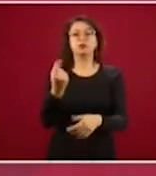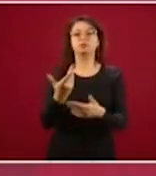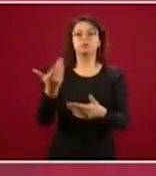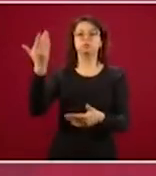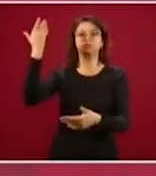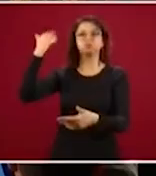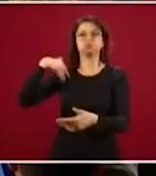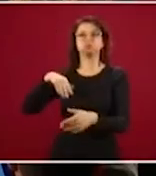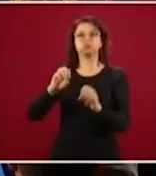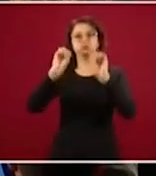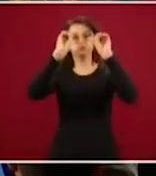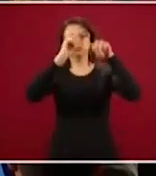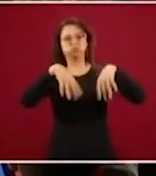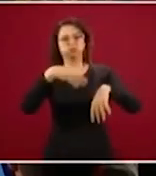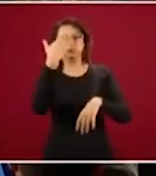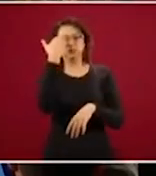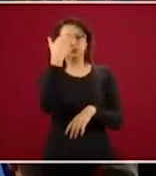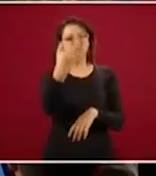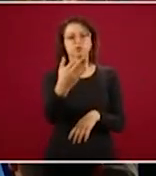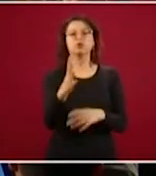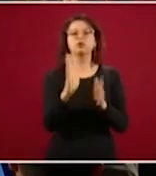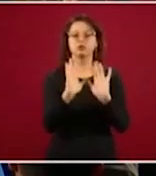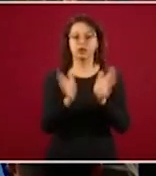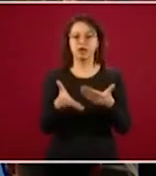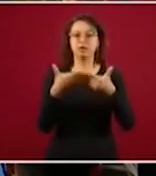operar en Yucatán,